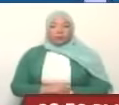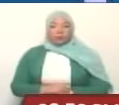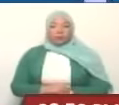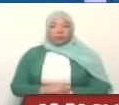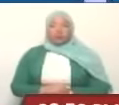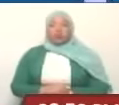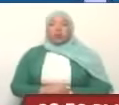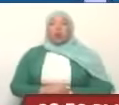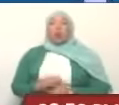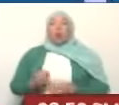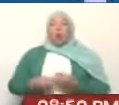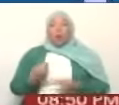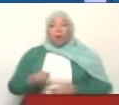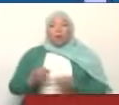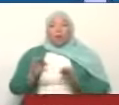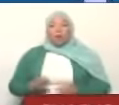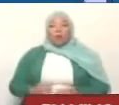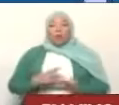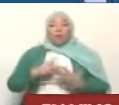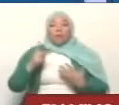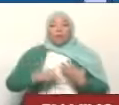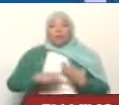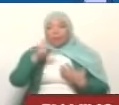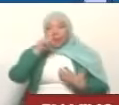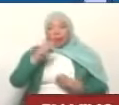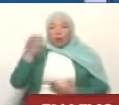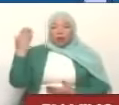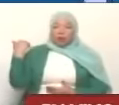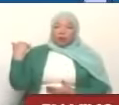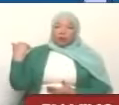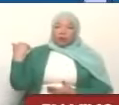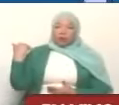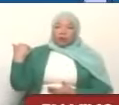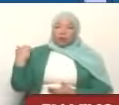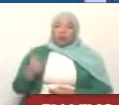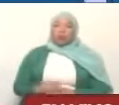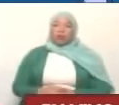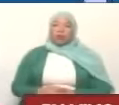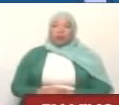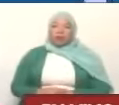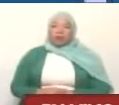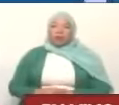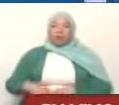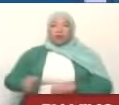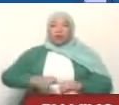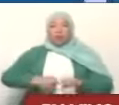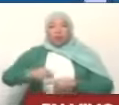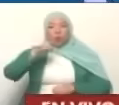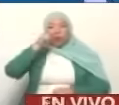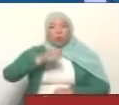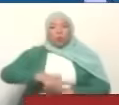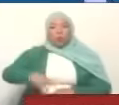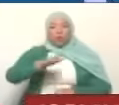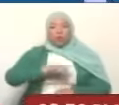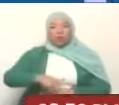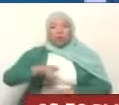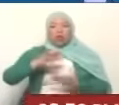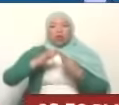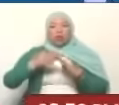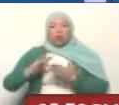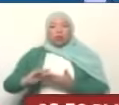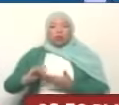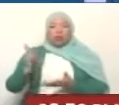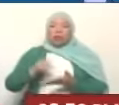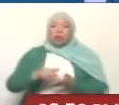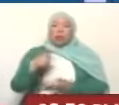con mucha fuerza el plan del año pasado de movilizar al pueblo en su barrio, en